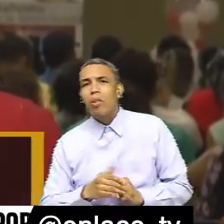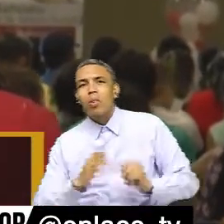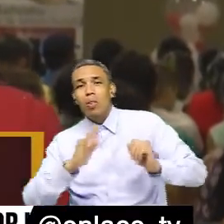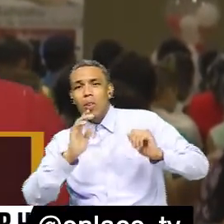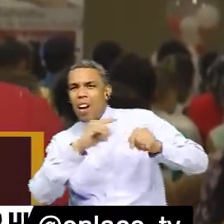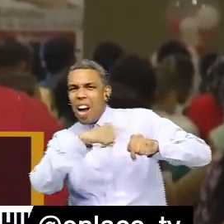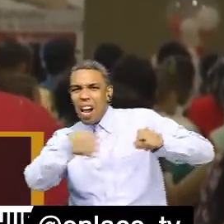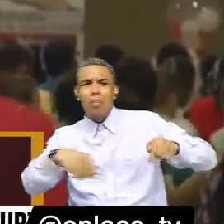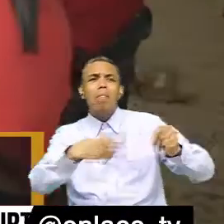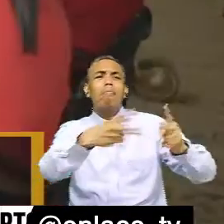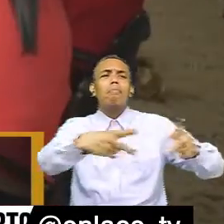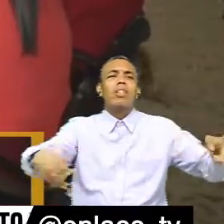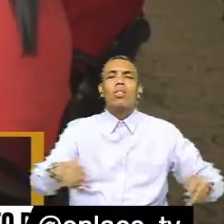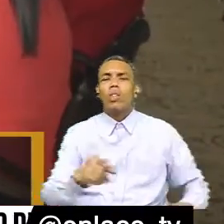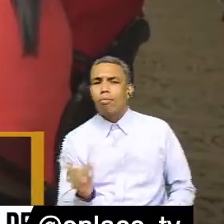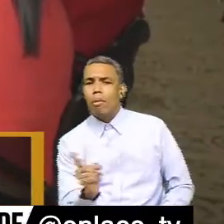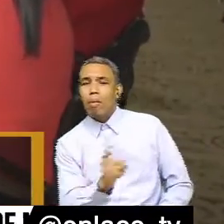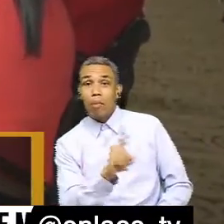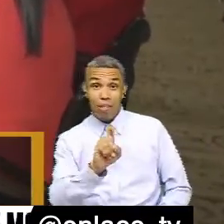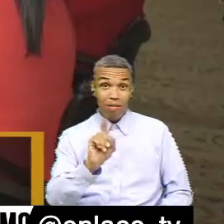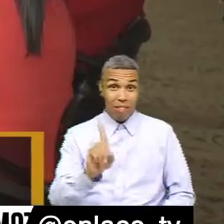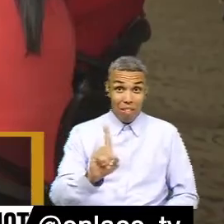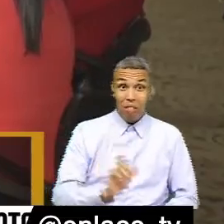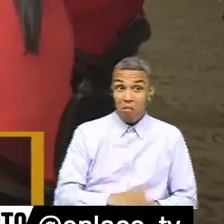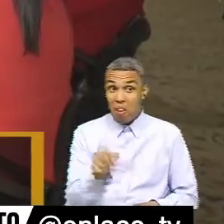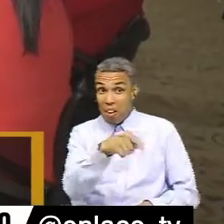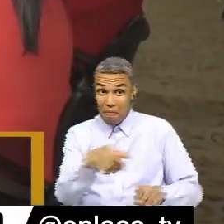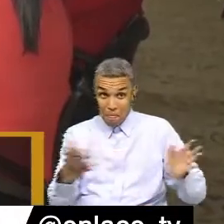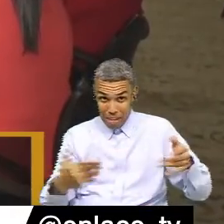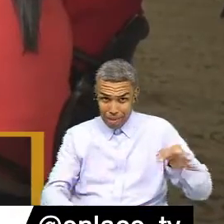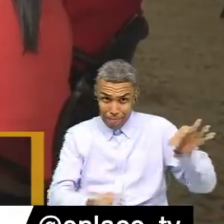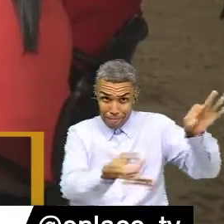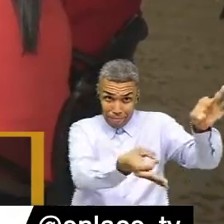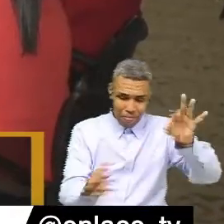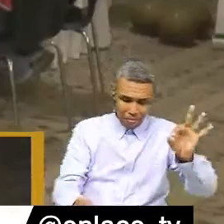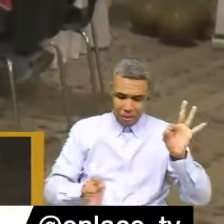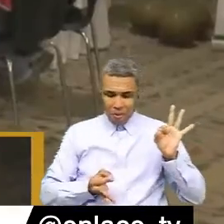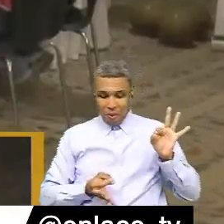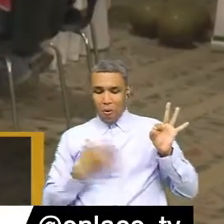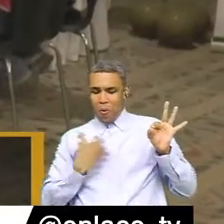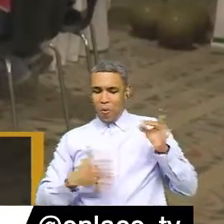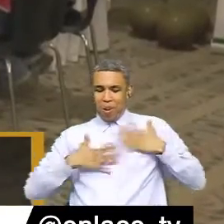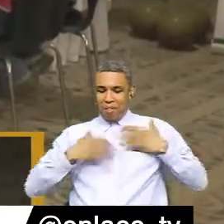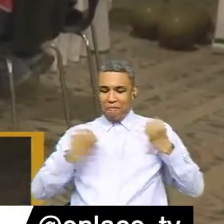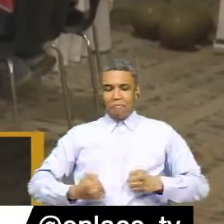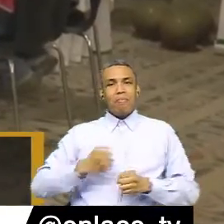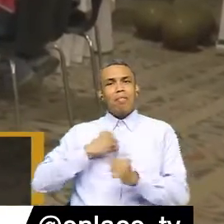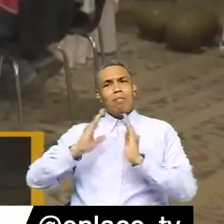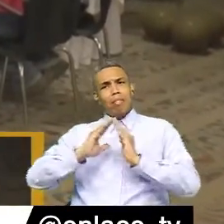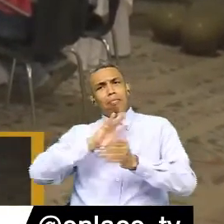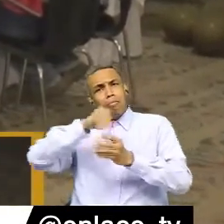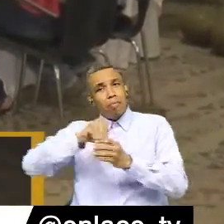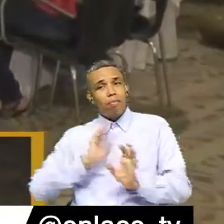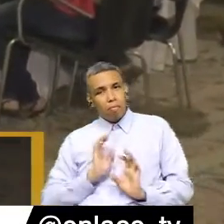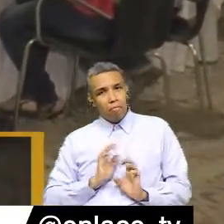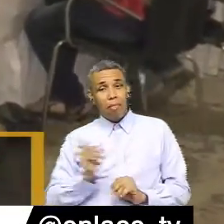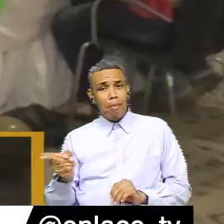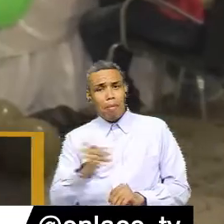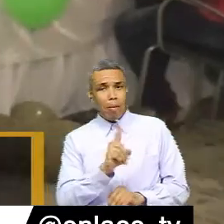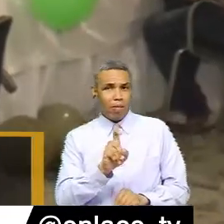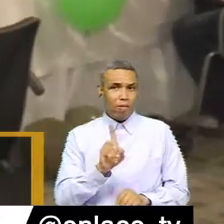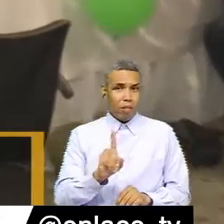viviendas de mejoramiento de mil 34 millones vamos a entregar el día de hoy se hace un proceso de las personas escribe